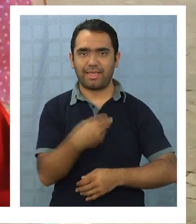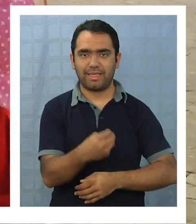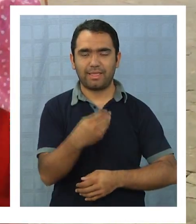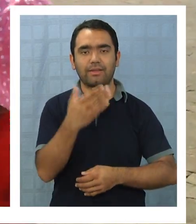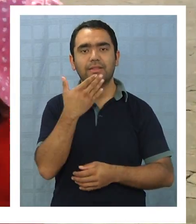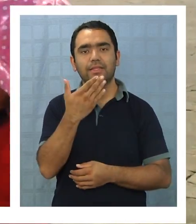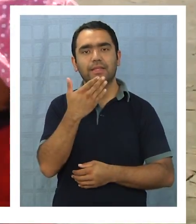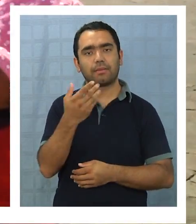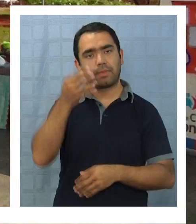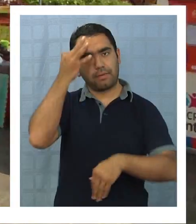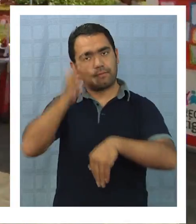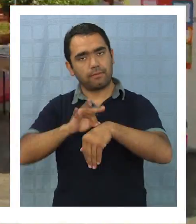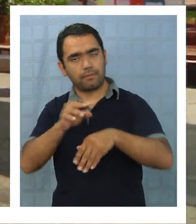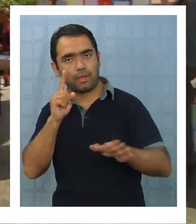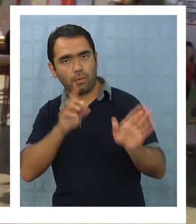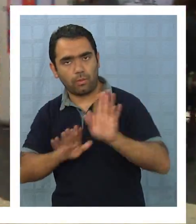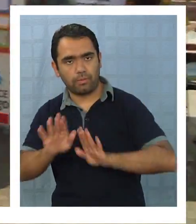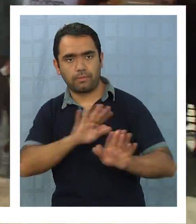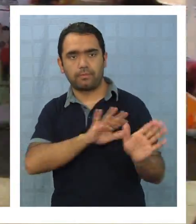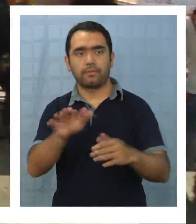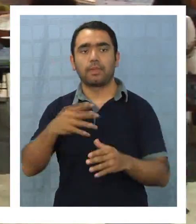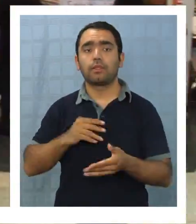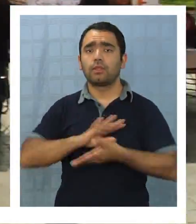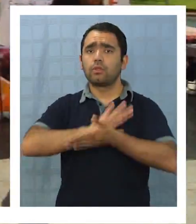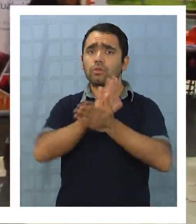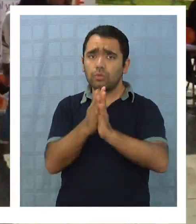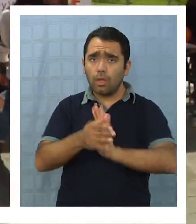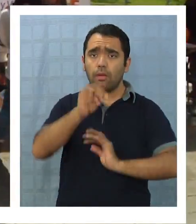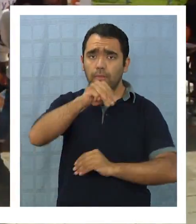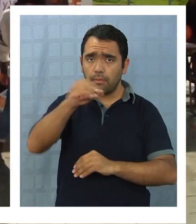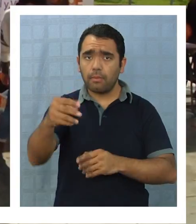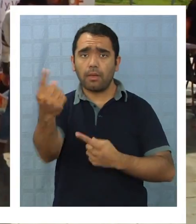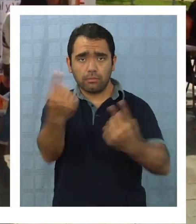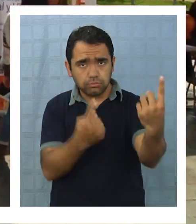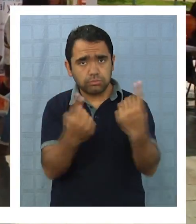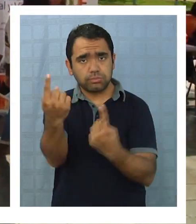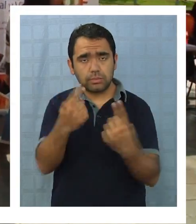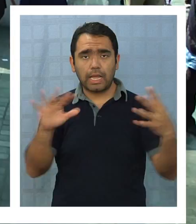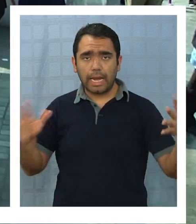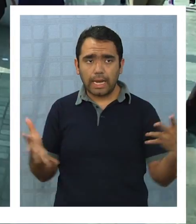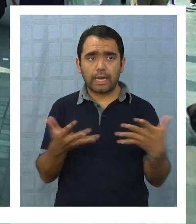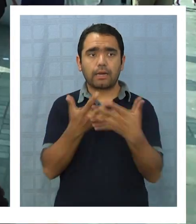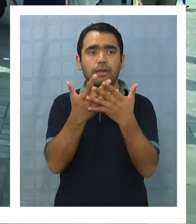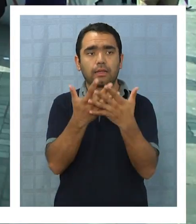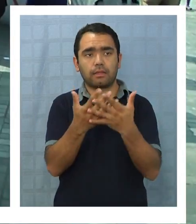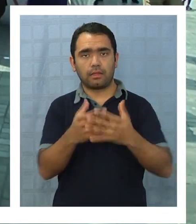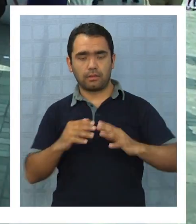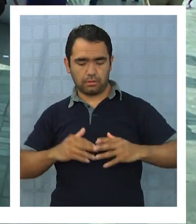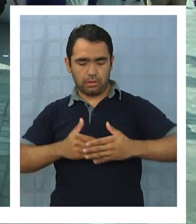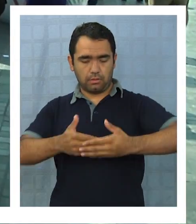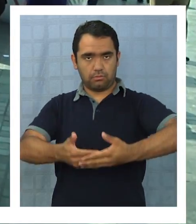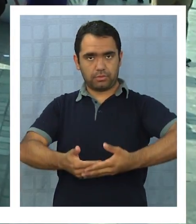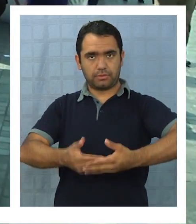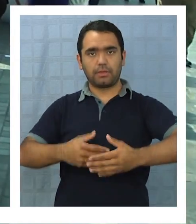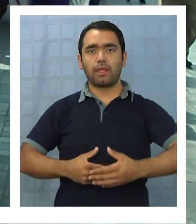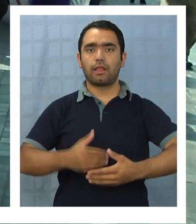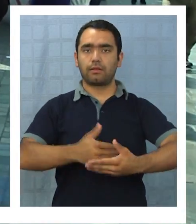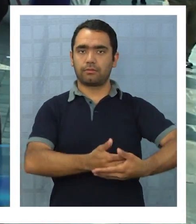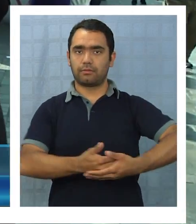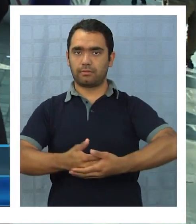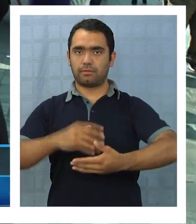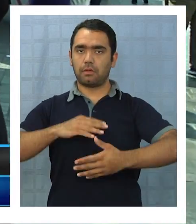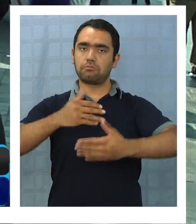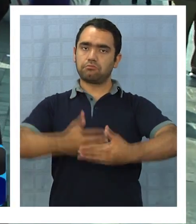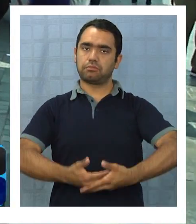Lo que nosotras queremos es juntar a todas las mamás que quieran unirse a la red portear a sus guaguas que es lo que usted ve tener al bebé